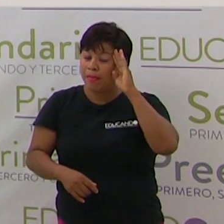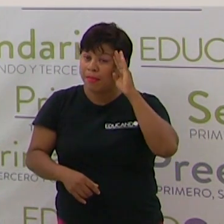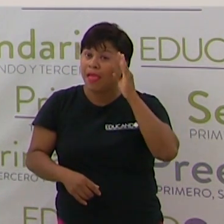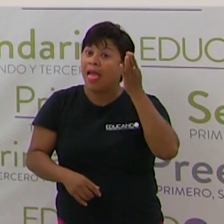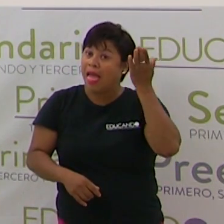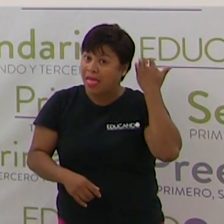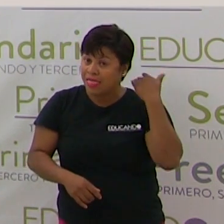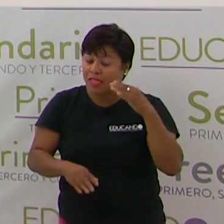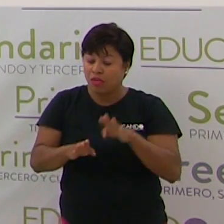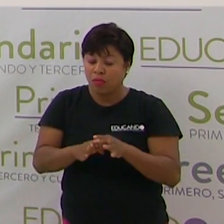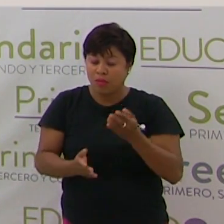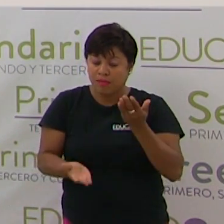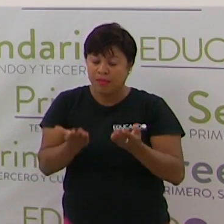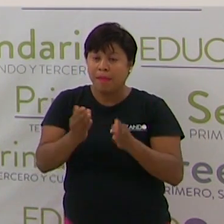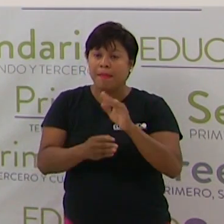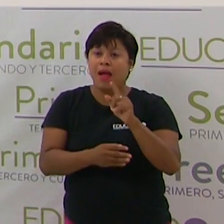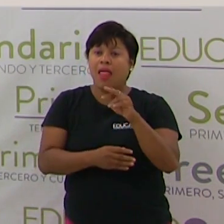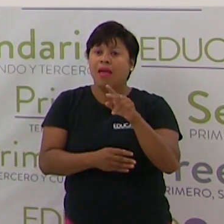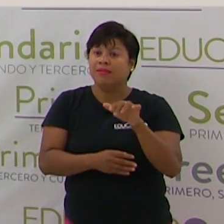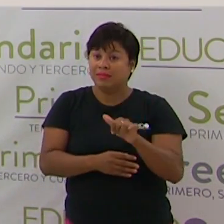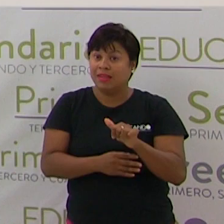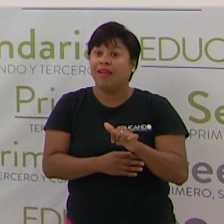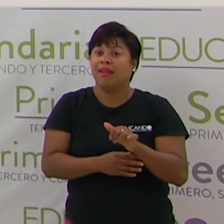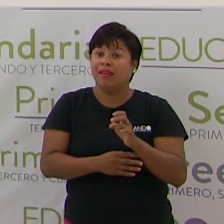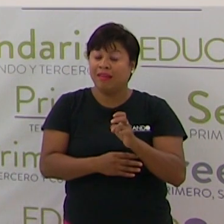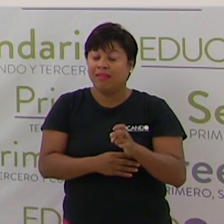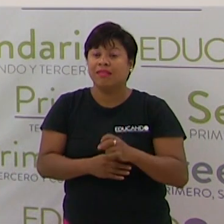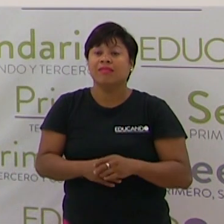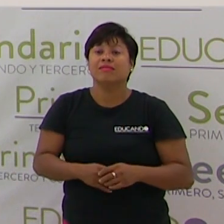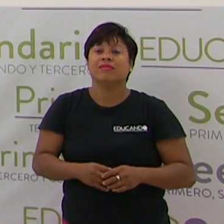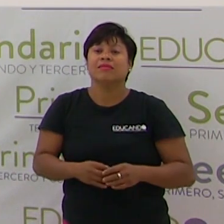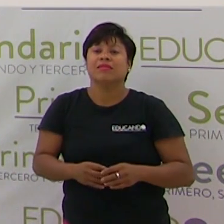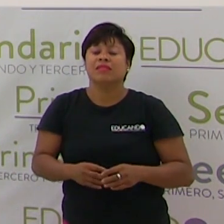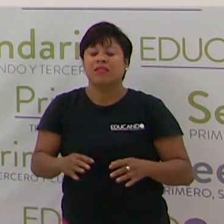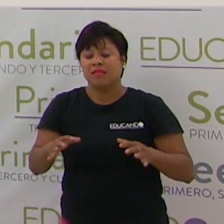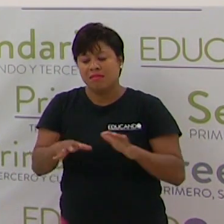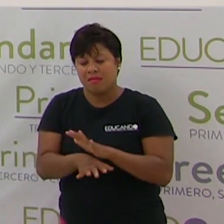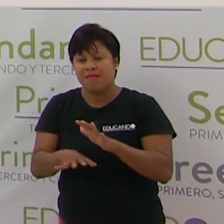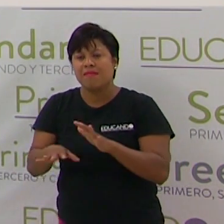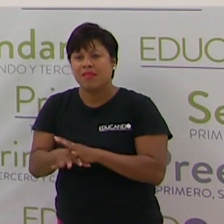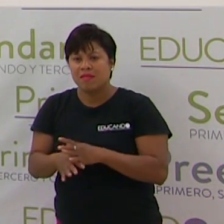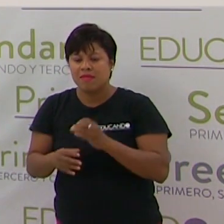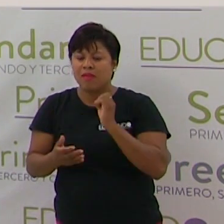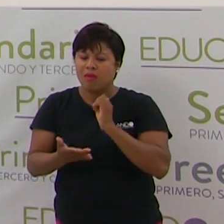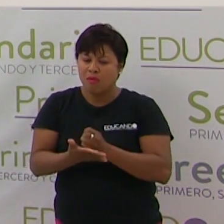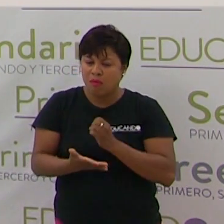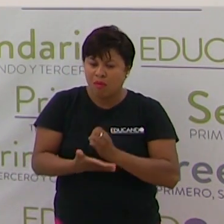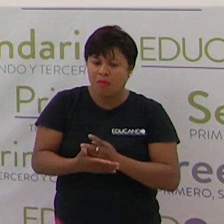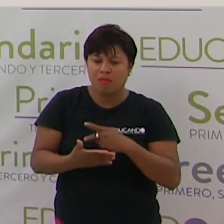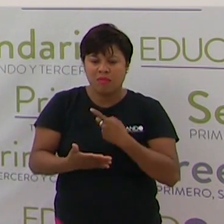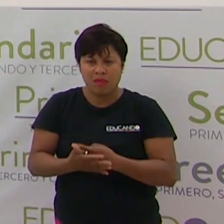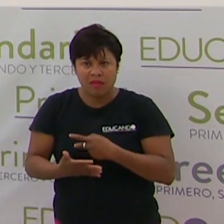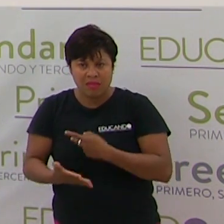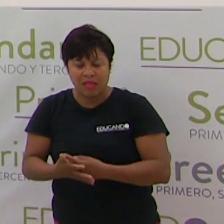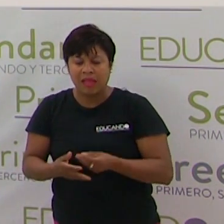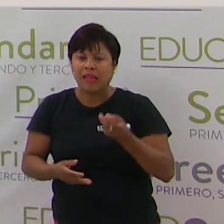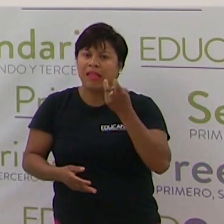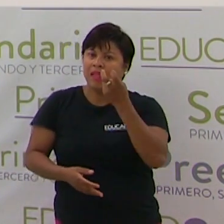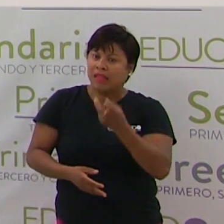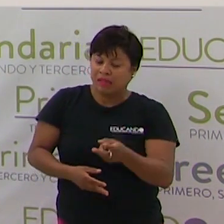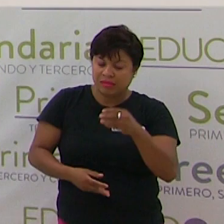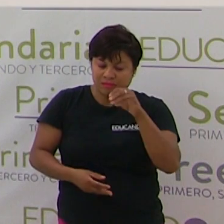una balanza. Y ahí medían las monedas de oro, la plata, el cobre y en fin. Y con